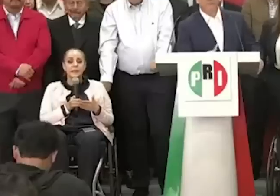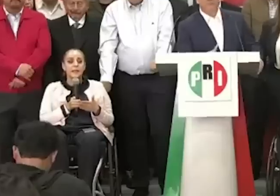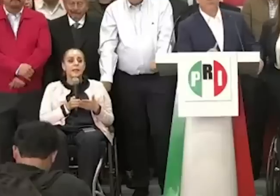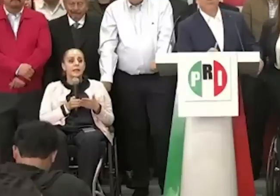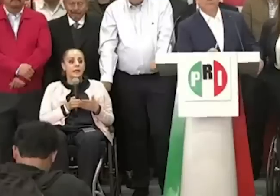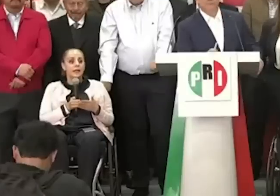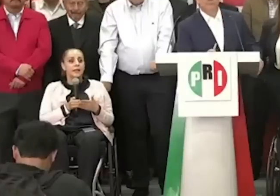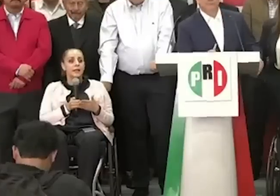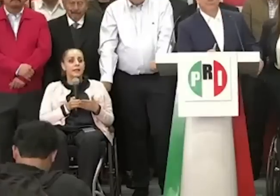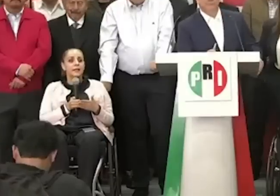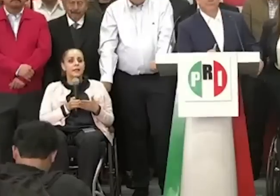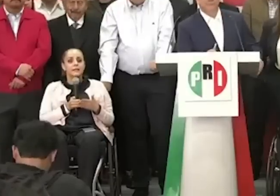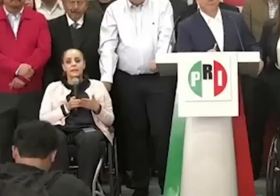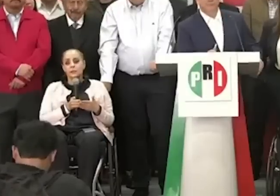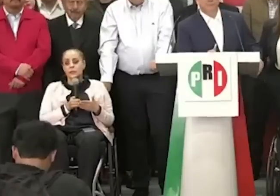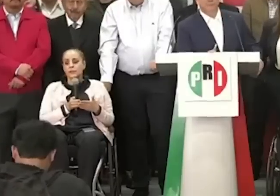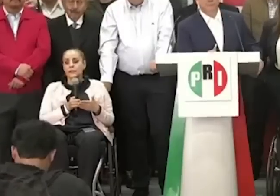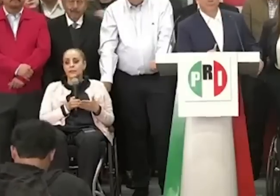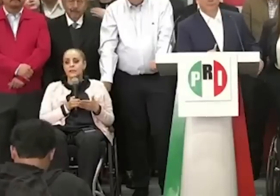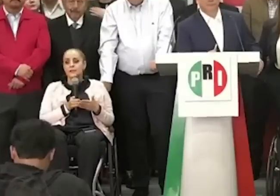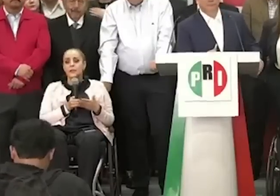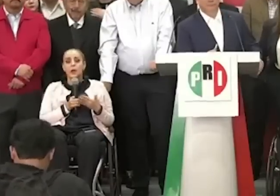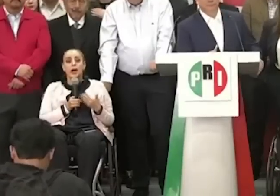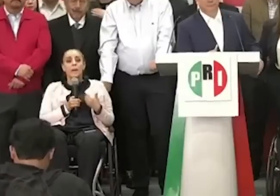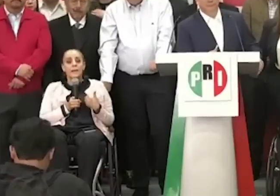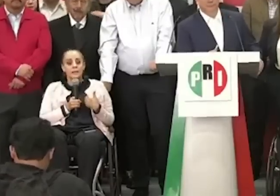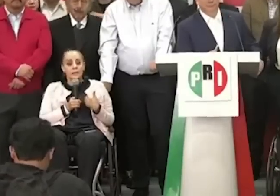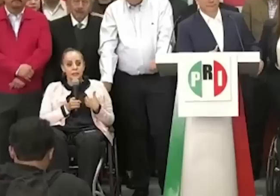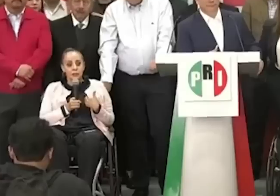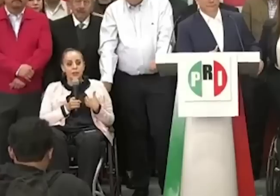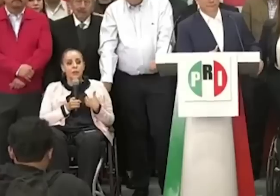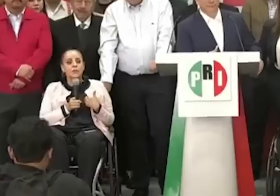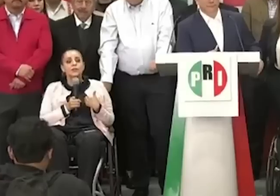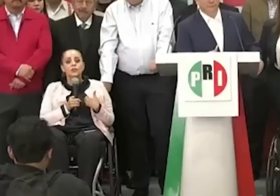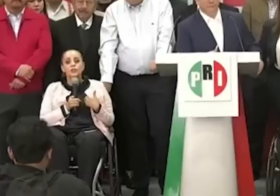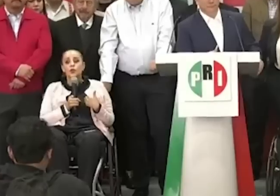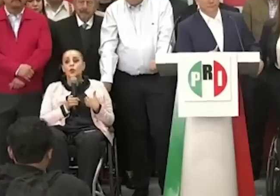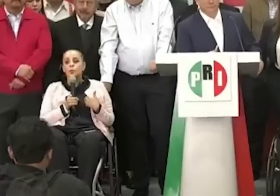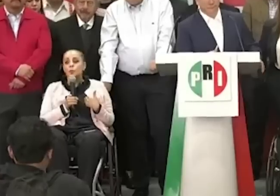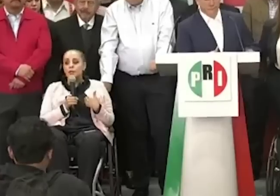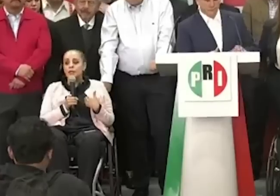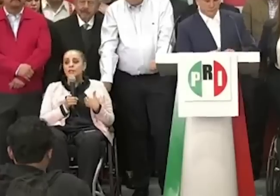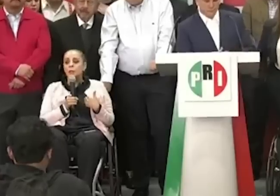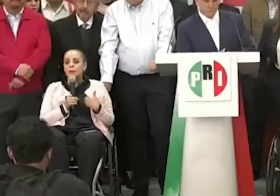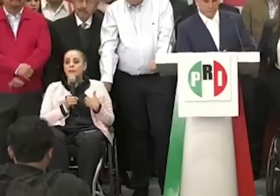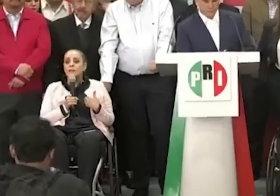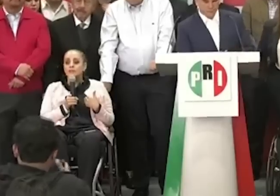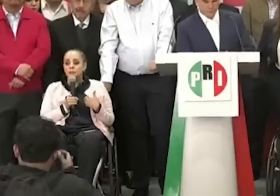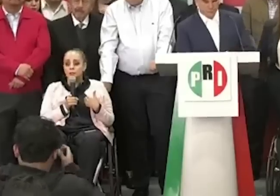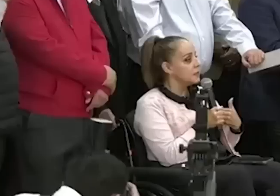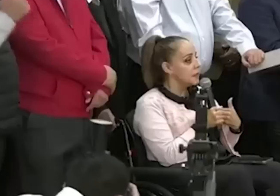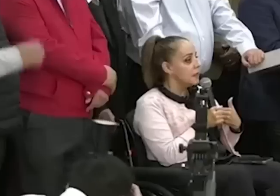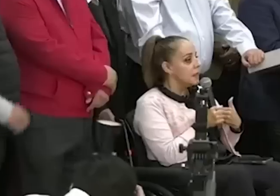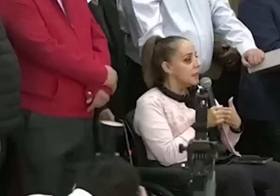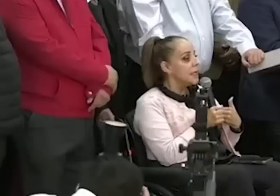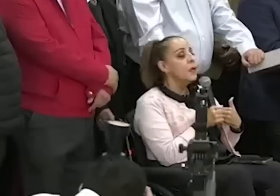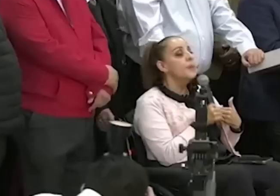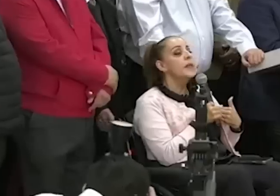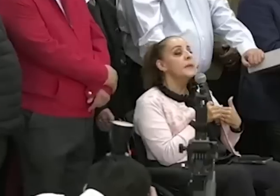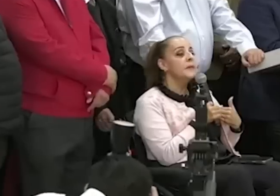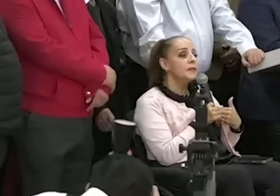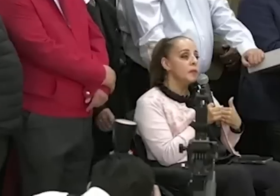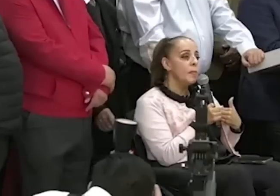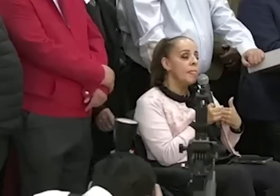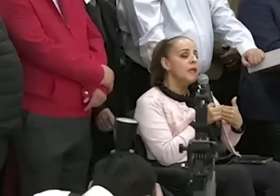los acuerdos al haber respaldado una iniciativa dentro del grupo parlamentario tricolor en la Cámara de Diputados que respalda